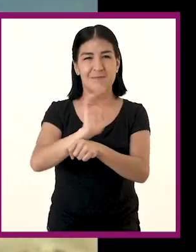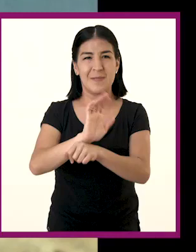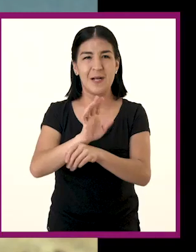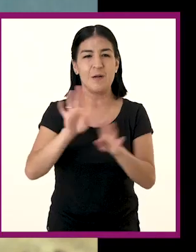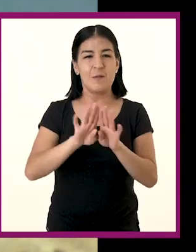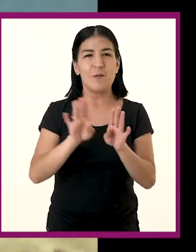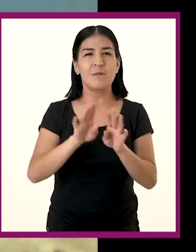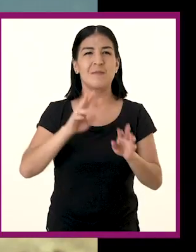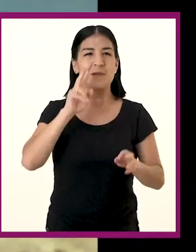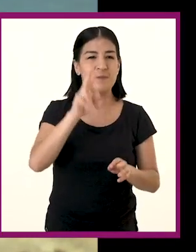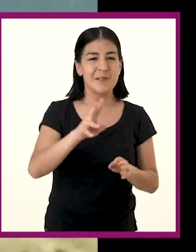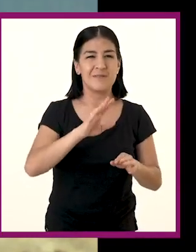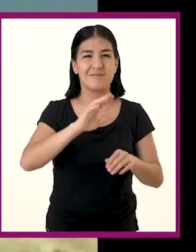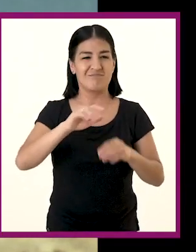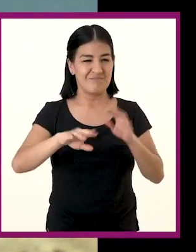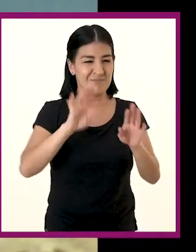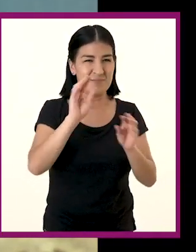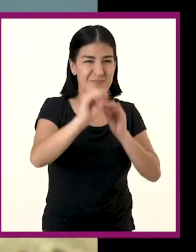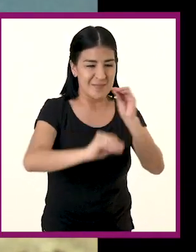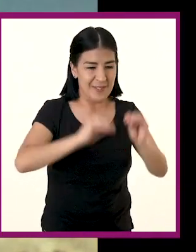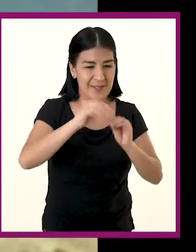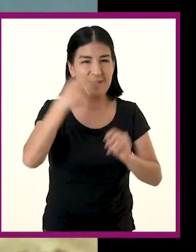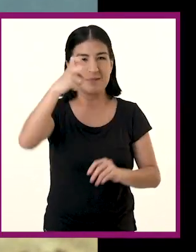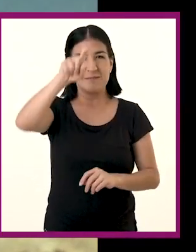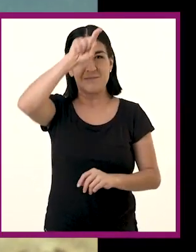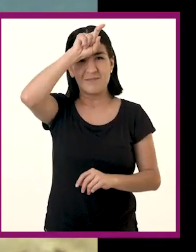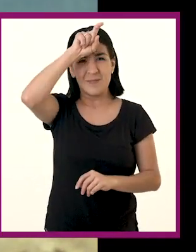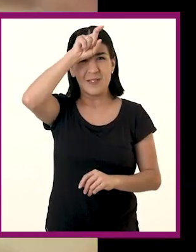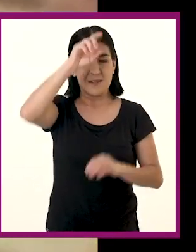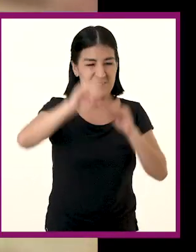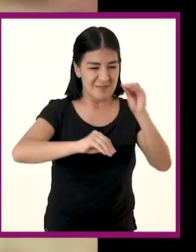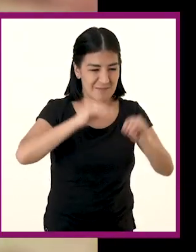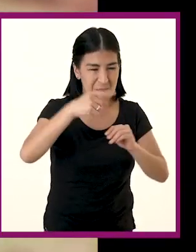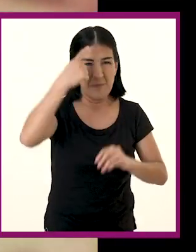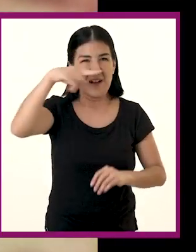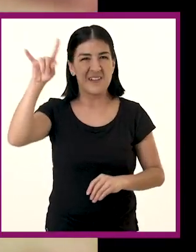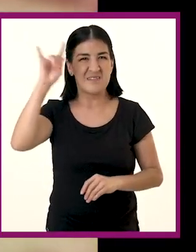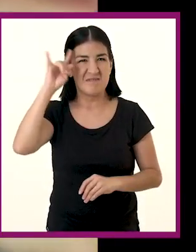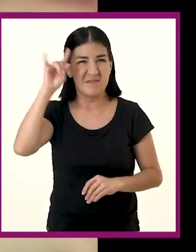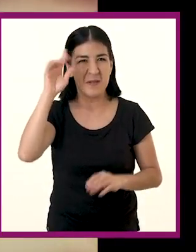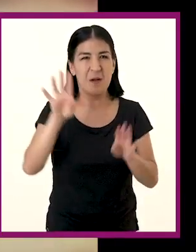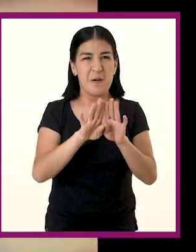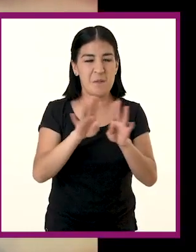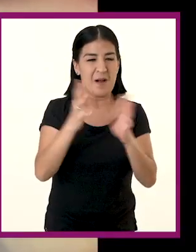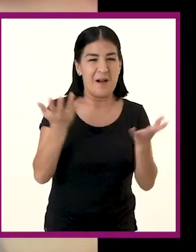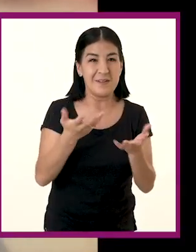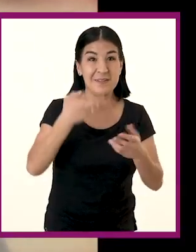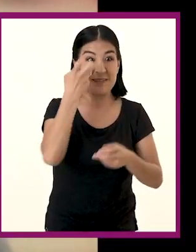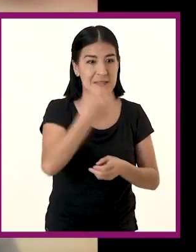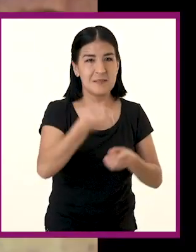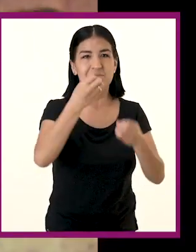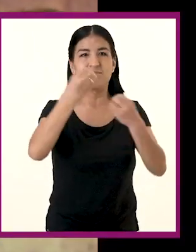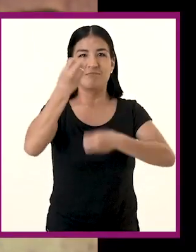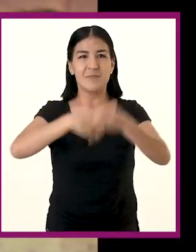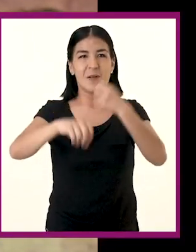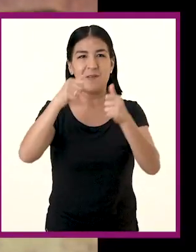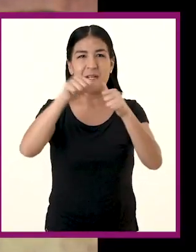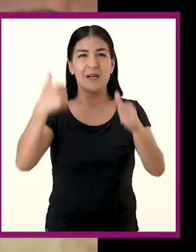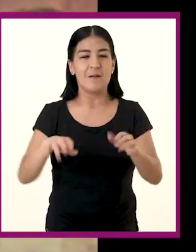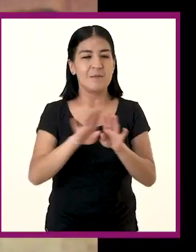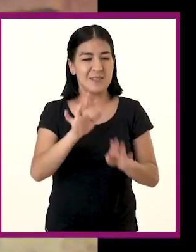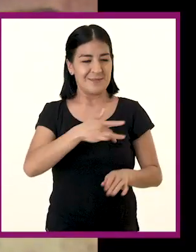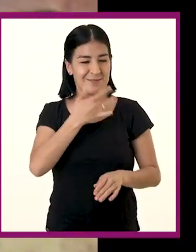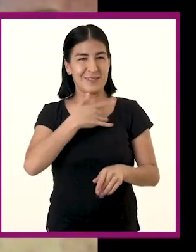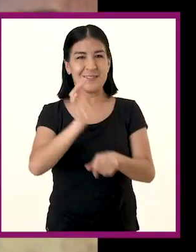a través de diversas ceremonias y rituales que ocurren en las pirámides de Karnak en Egipto. Esta obra es considerada una